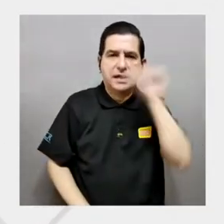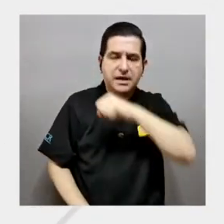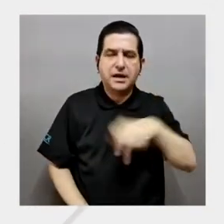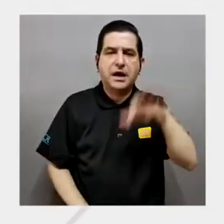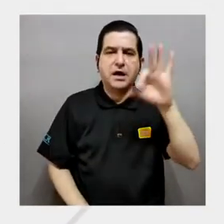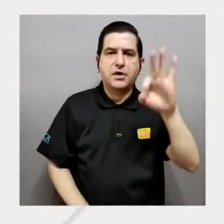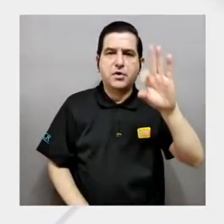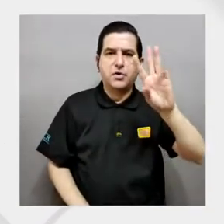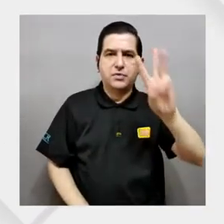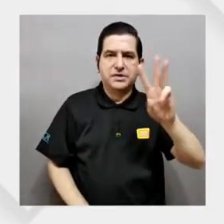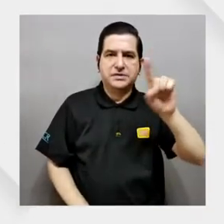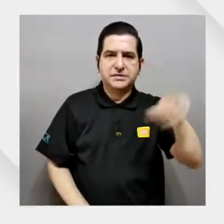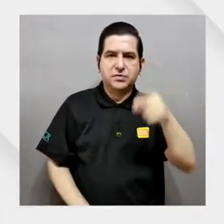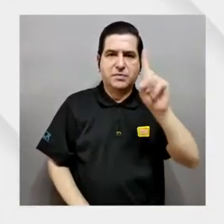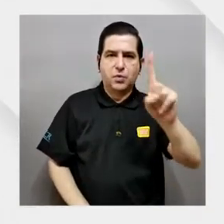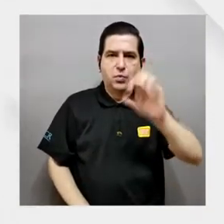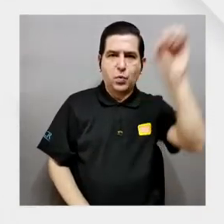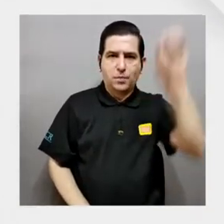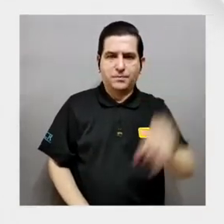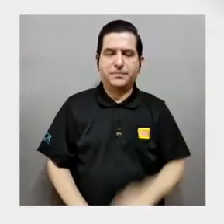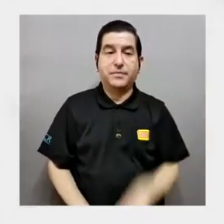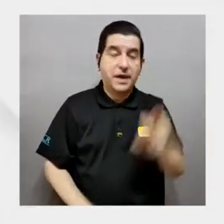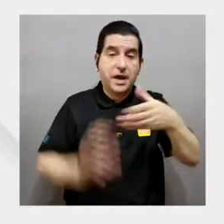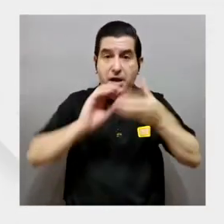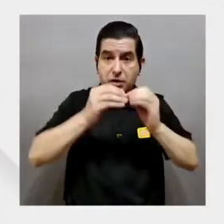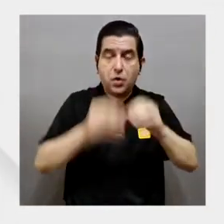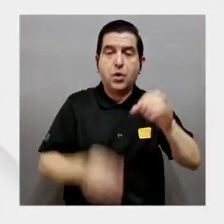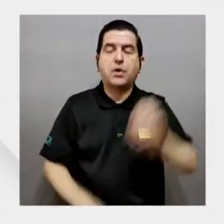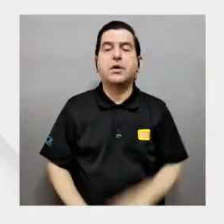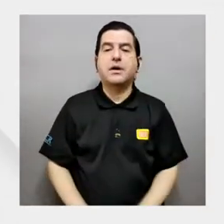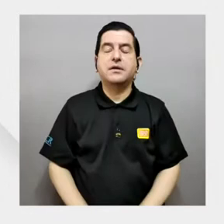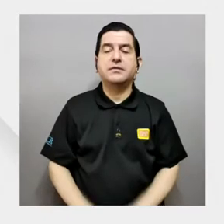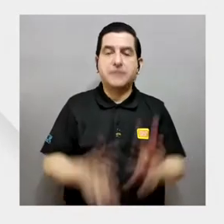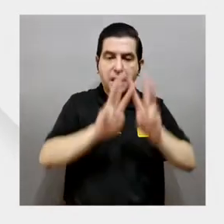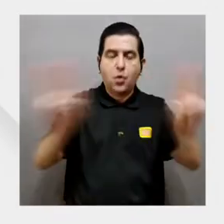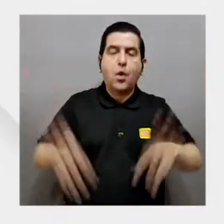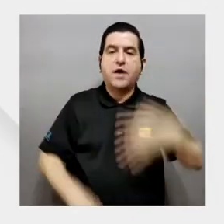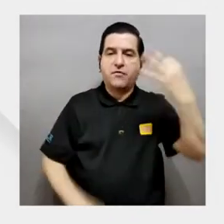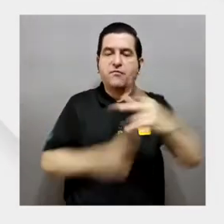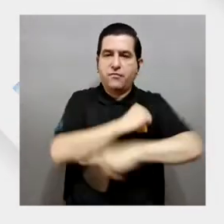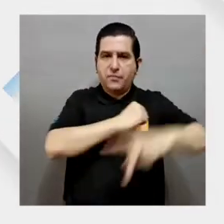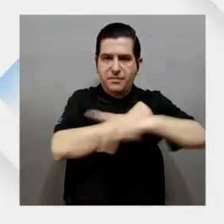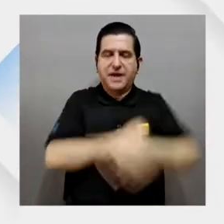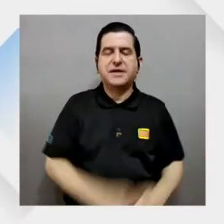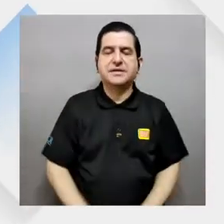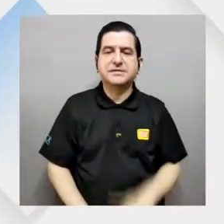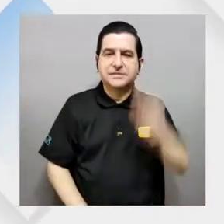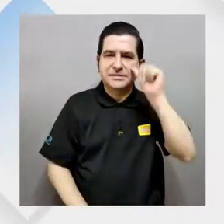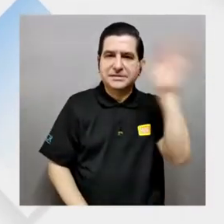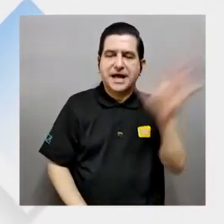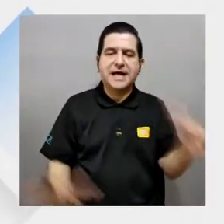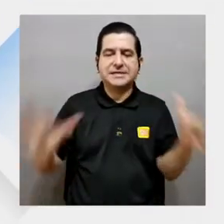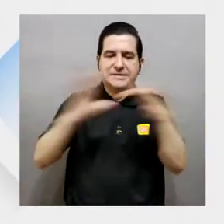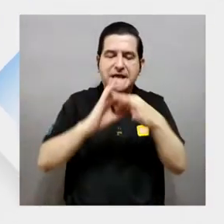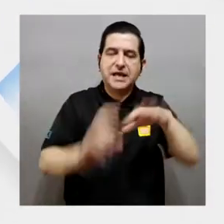de alfabetización de Taiwán es de 96,1%. Estos datos son de la web oficial del país, de AsiaLink